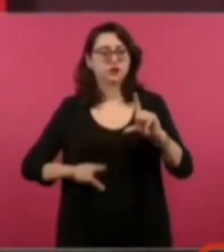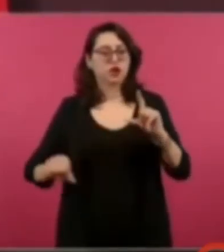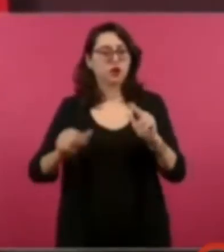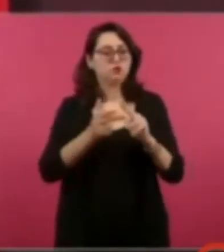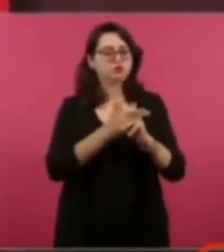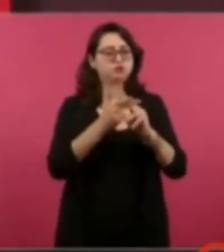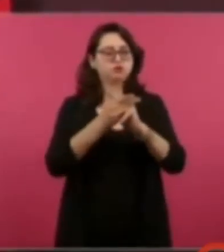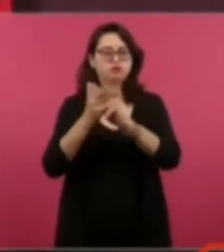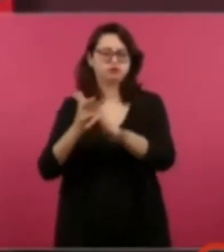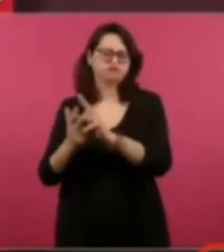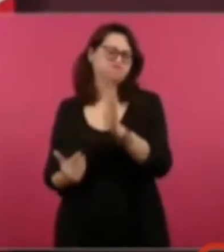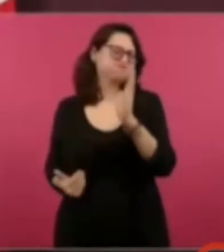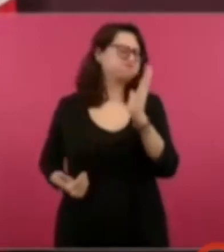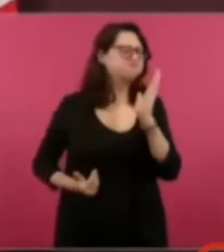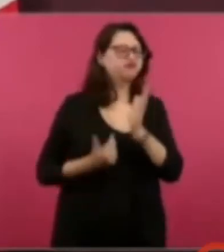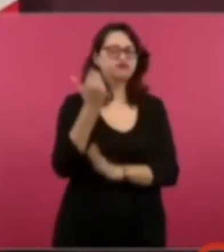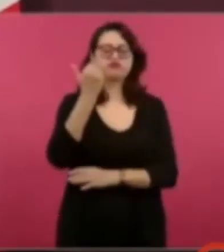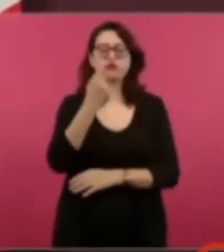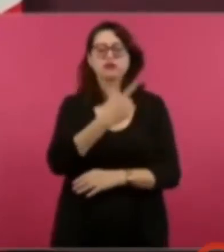En homicidios.